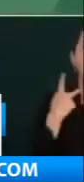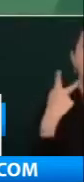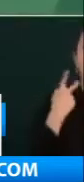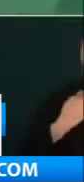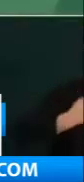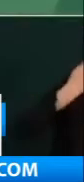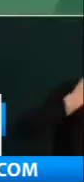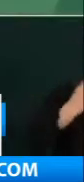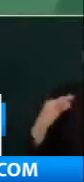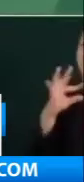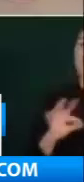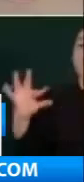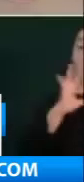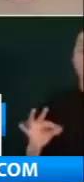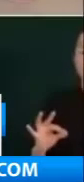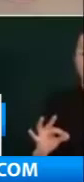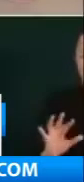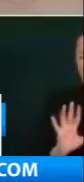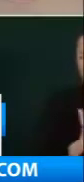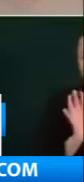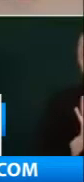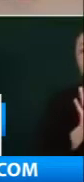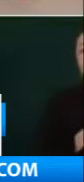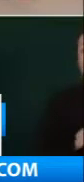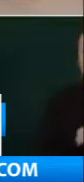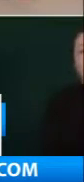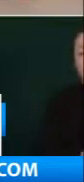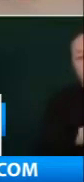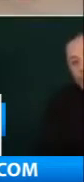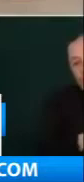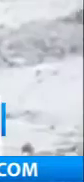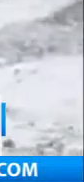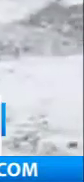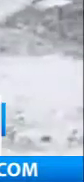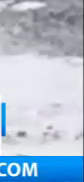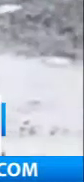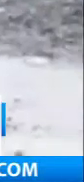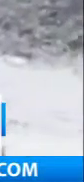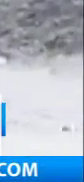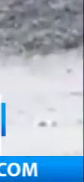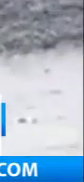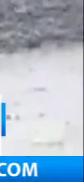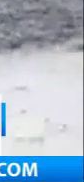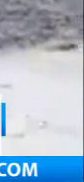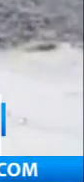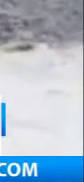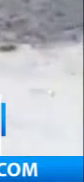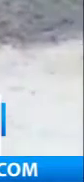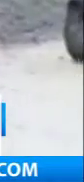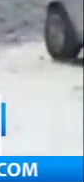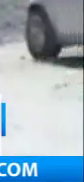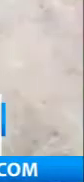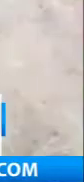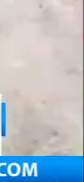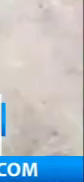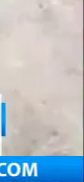tema que destacó en su tercer informe en el que los pobres han sido más beneficiados en este gobierno pero los reportes oficiales muestran que no ha